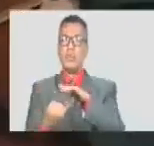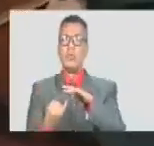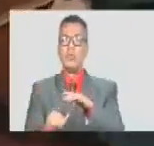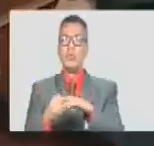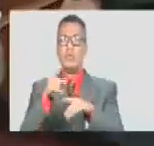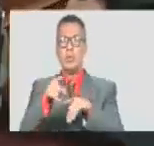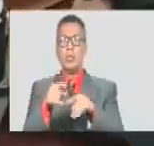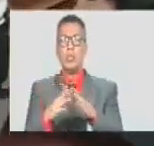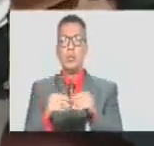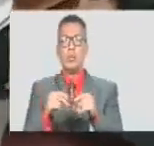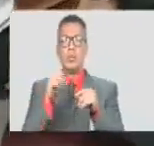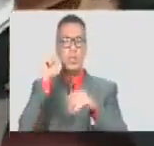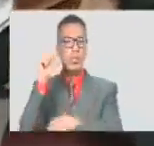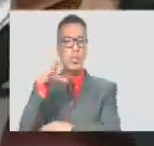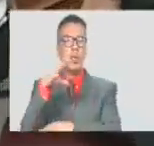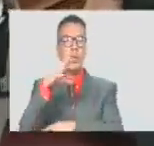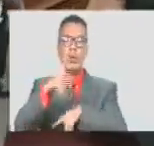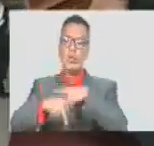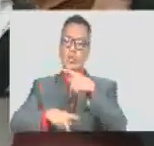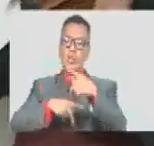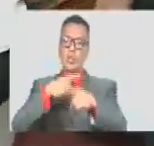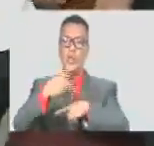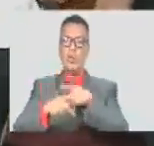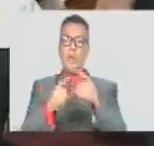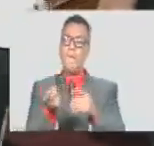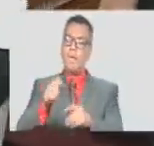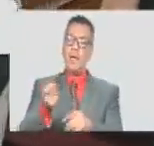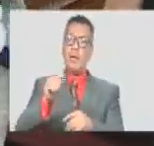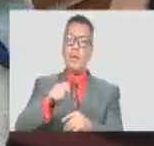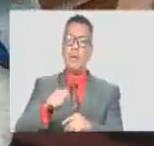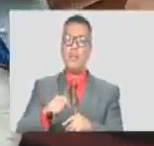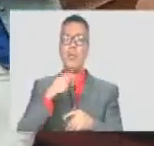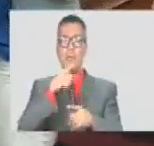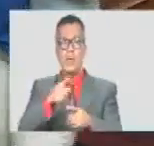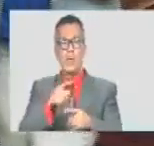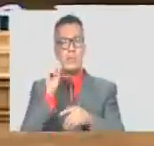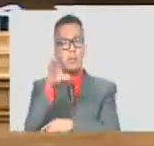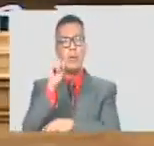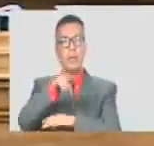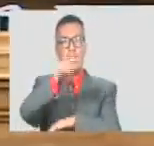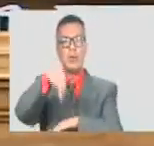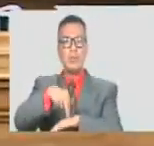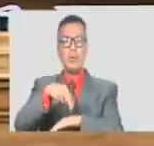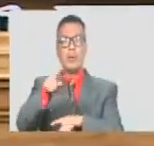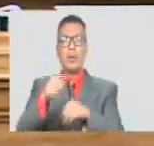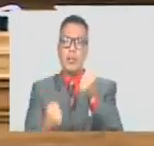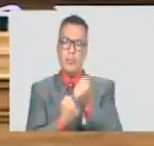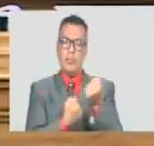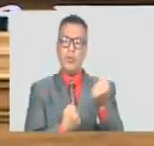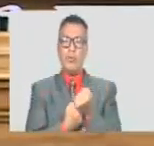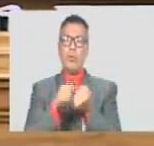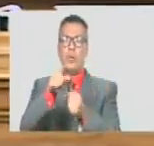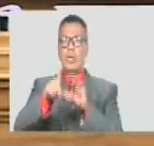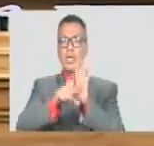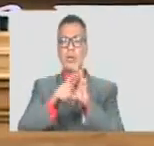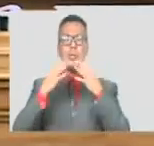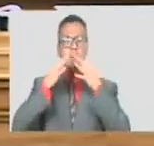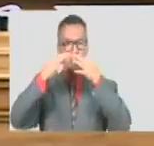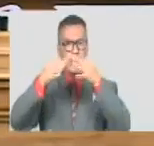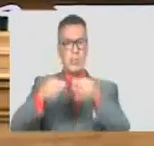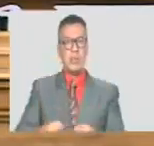son instituciones de luz, desarrollarse aún más. Y cuenten con esta Asamblea Nacional para que esta ley sea